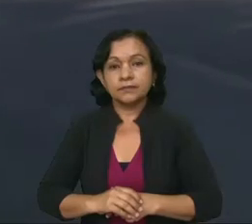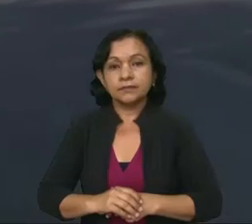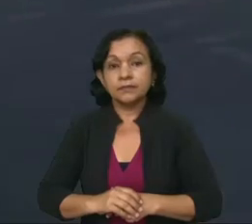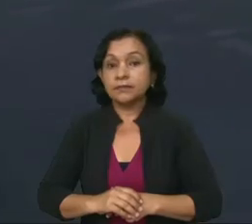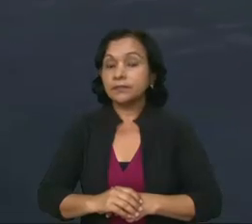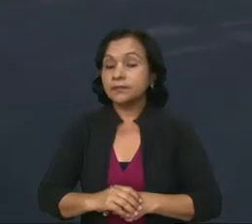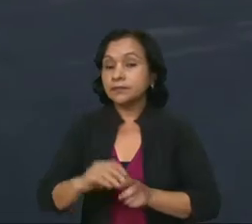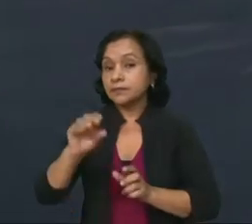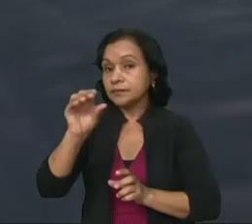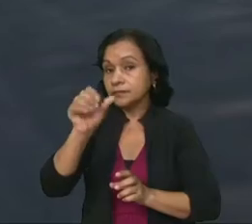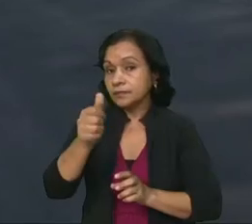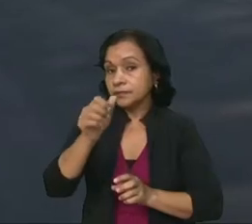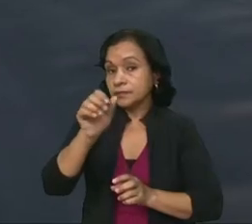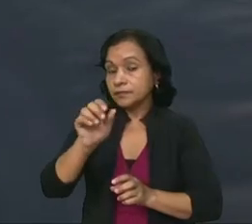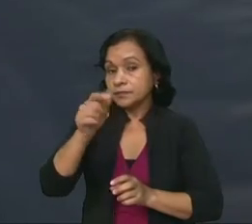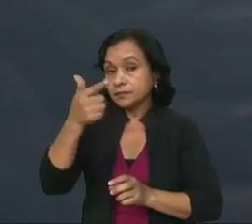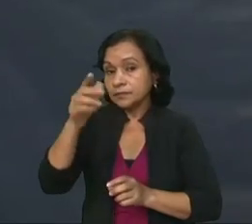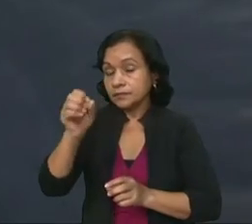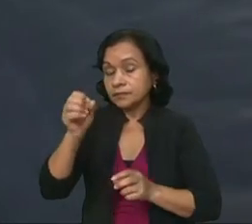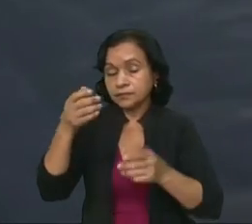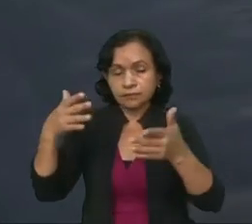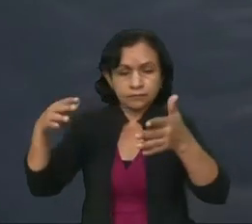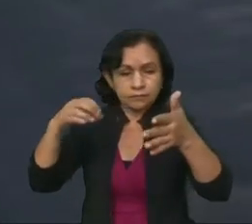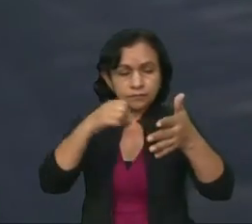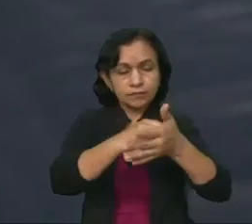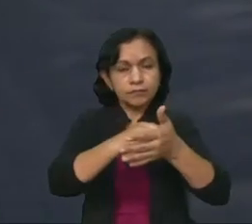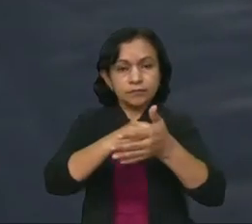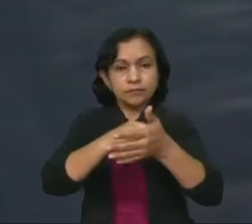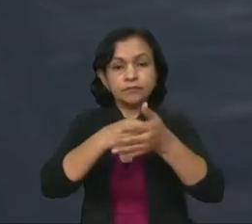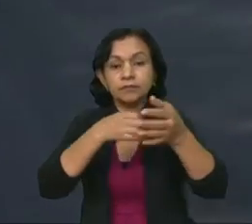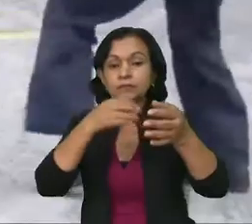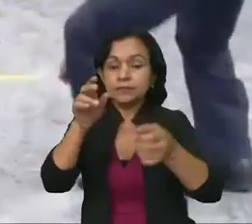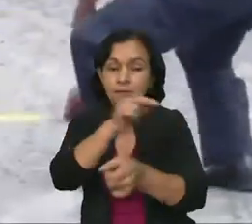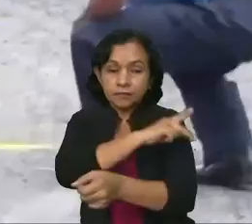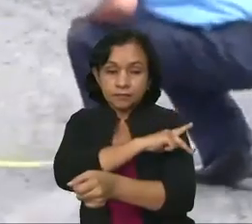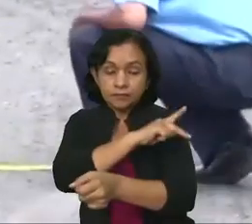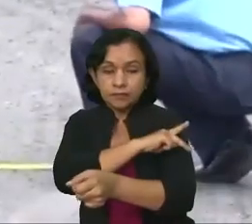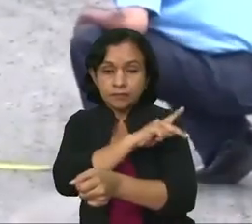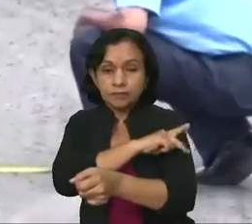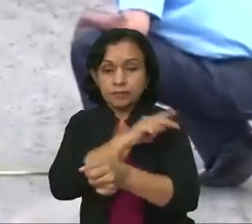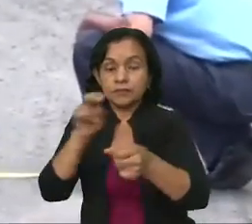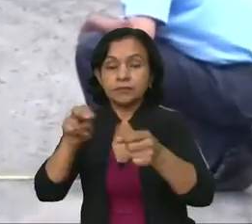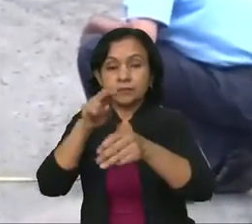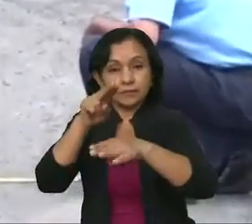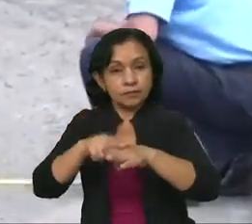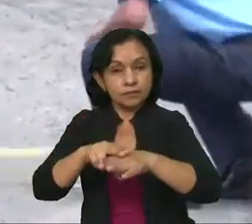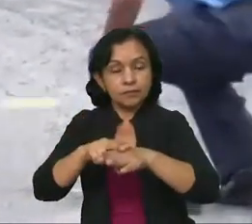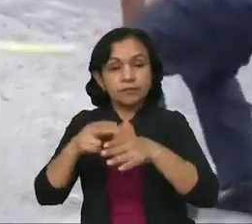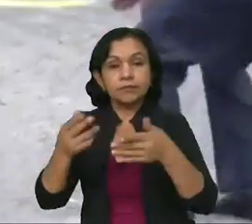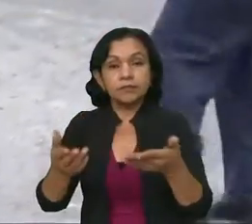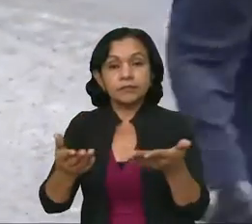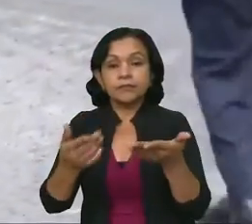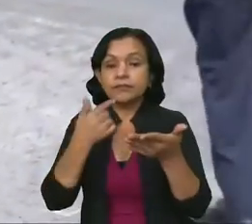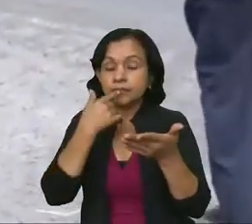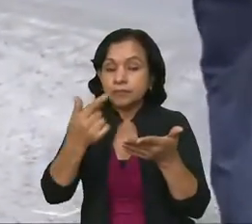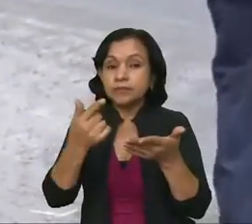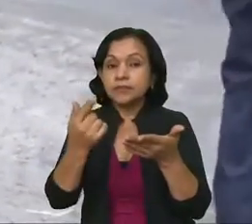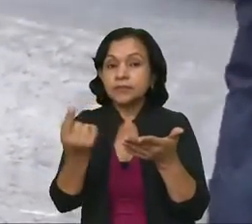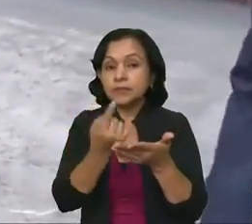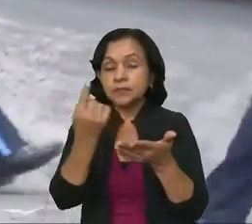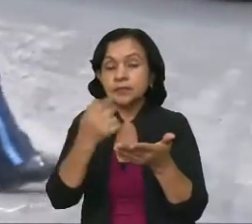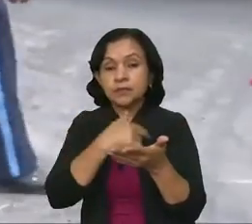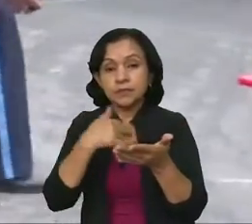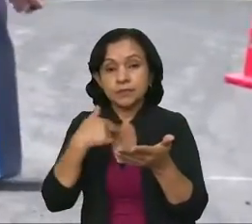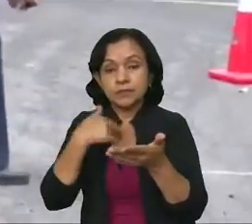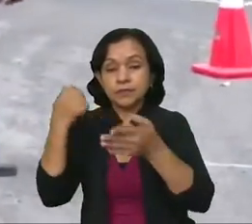De los 670 accidentes de tráfico reportados por la Dirección Nacional de Tránsito de la Policía Nacional, solamente 13